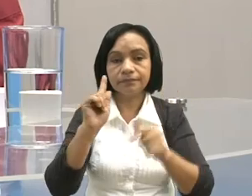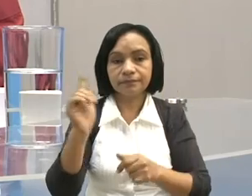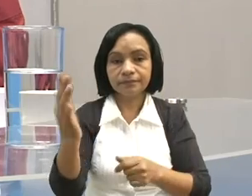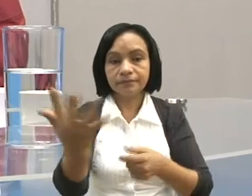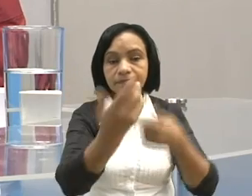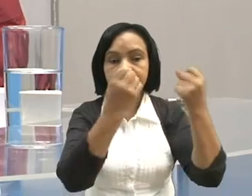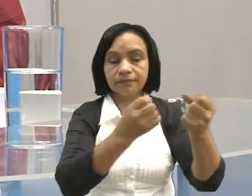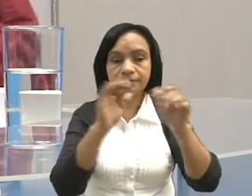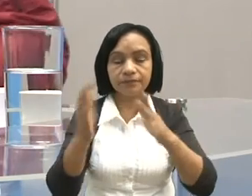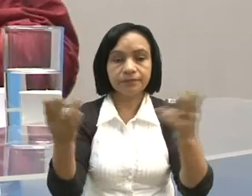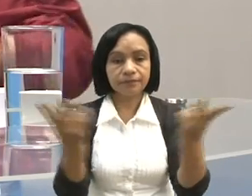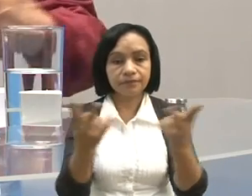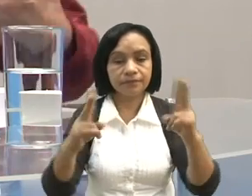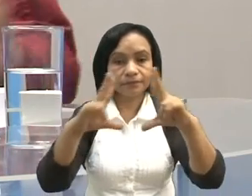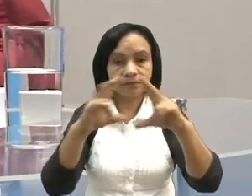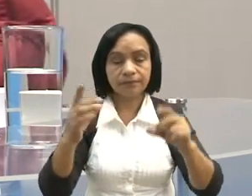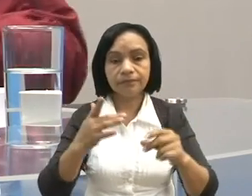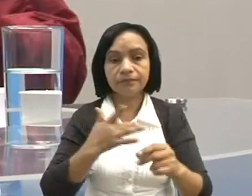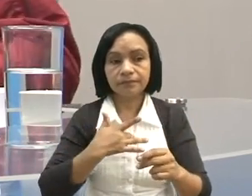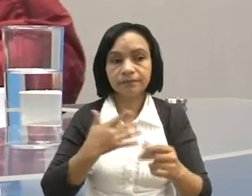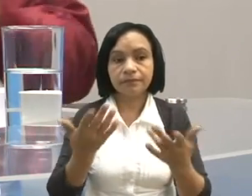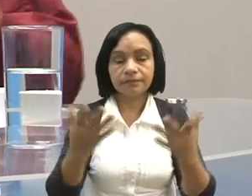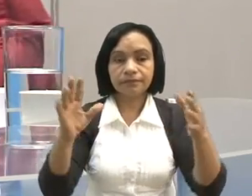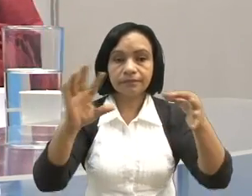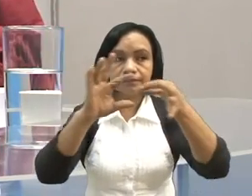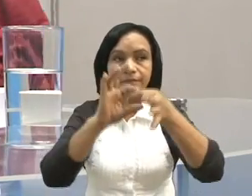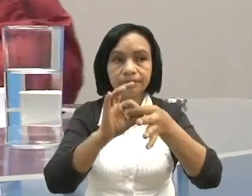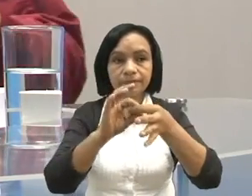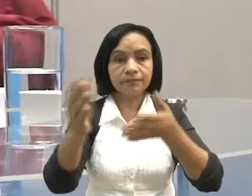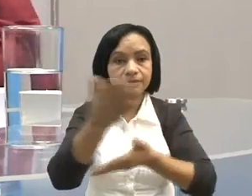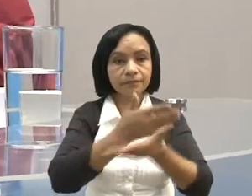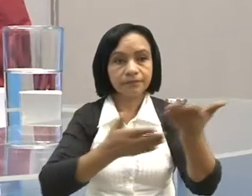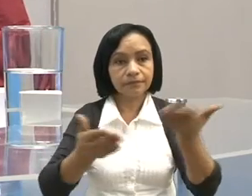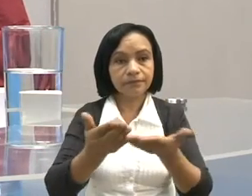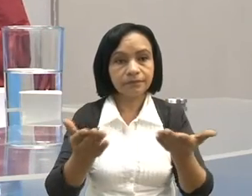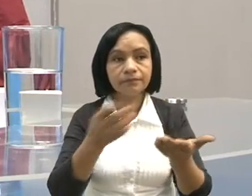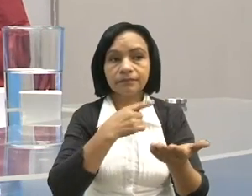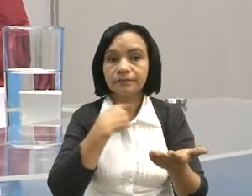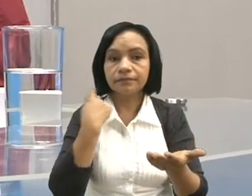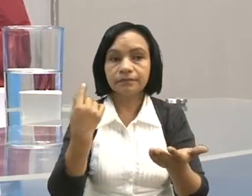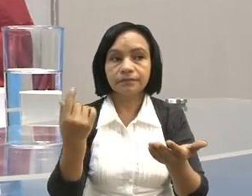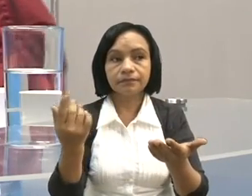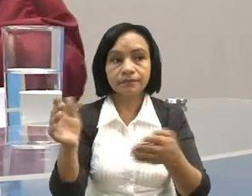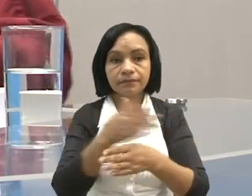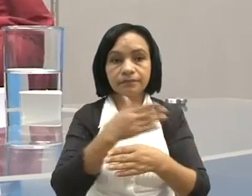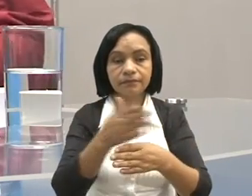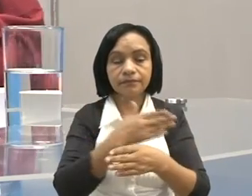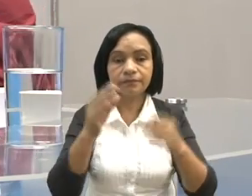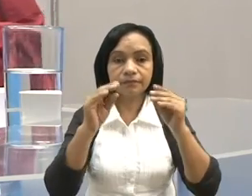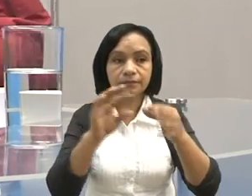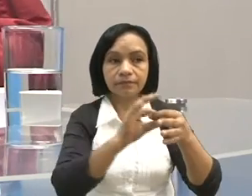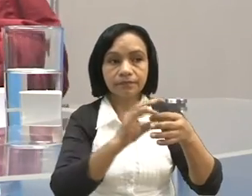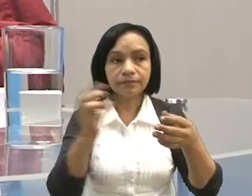y todos los nicaragüenses, que requerimos, por lo tanto, esa unidad, esa convivencia, ¿verdad?, con la comunidad educativa, todos